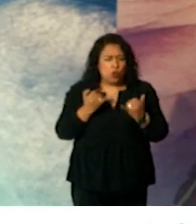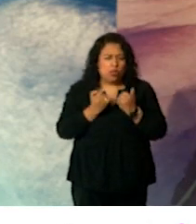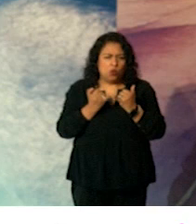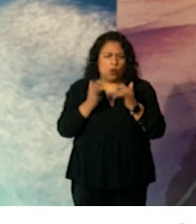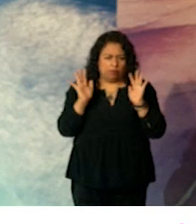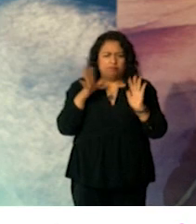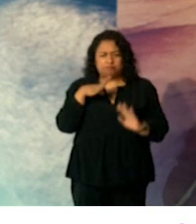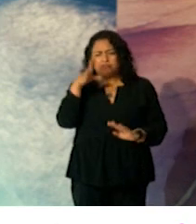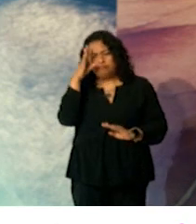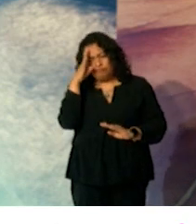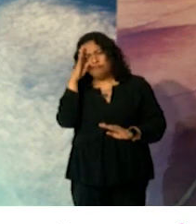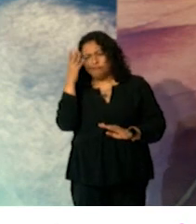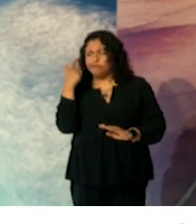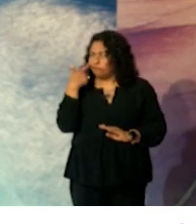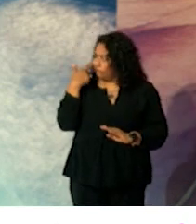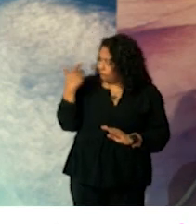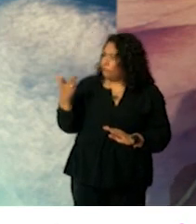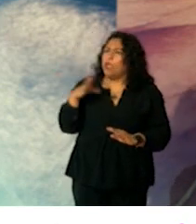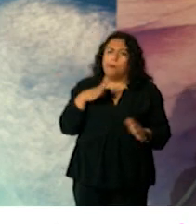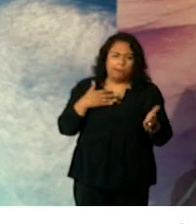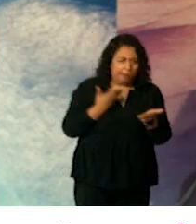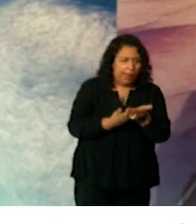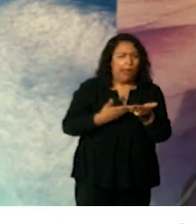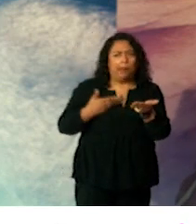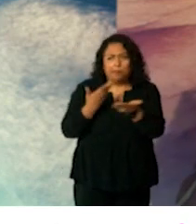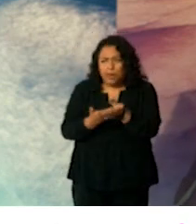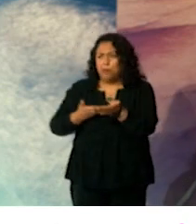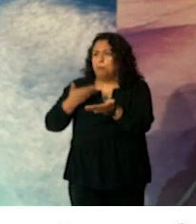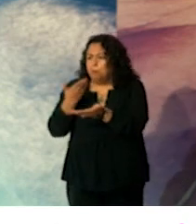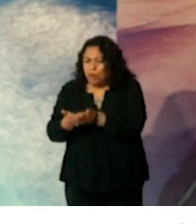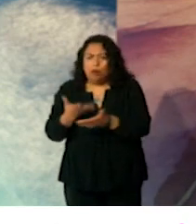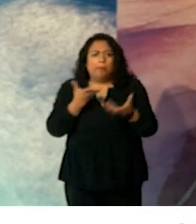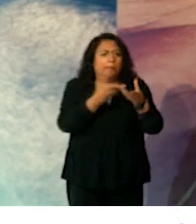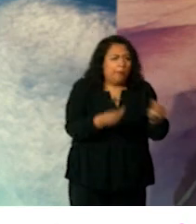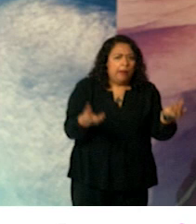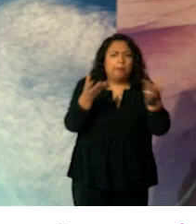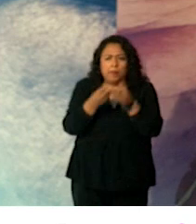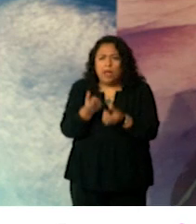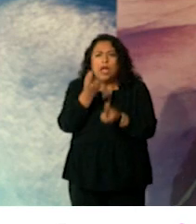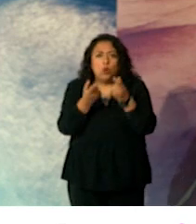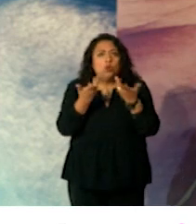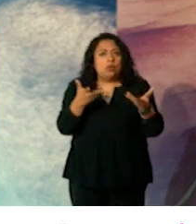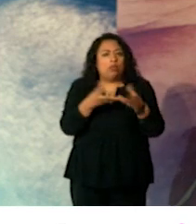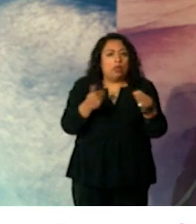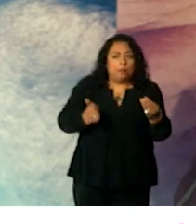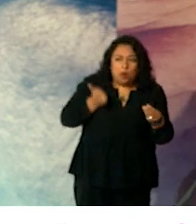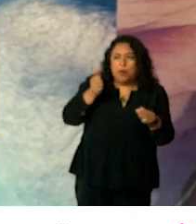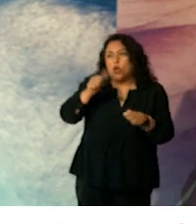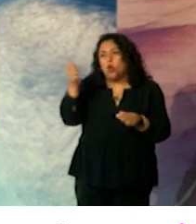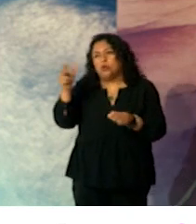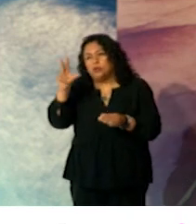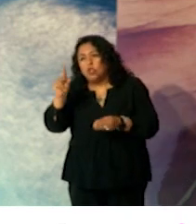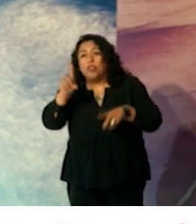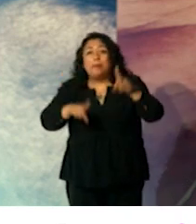quedo en que, pues vemos que si hay muchas propuestas, muchas soluciones, que ya se están implementando, en algunos casos no, dependiendo de los marcos jurídicos